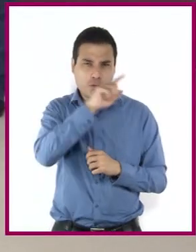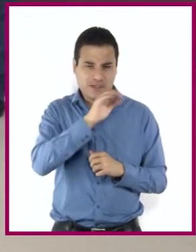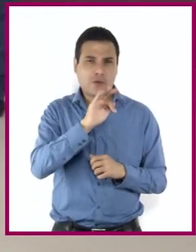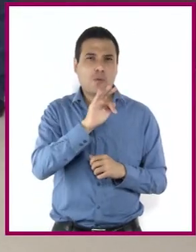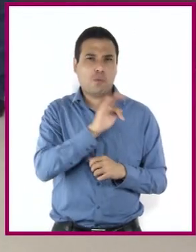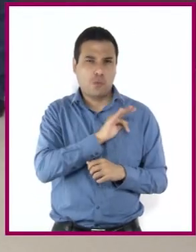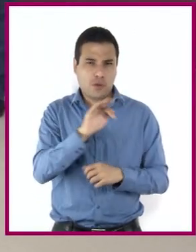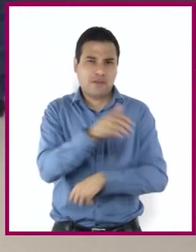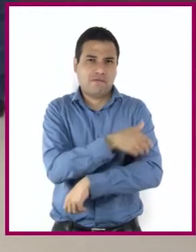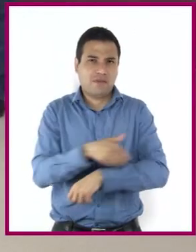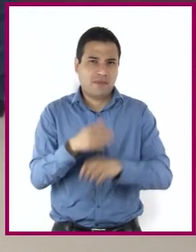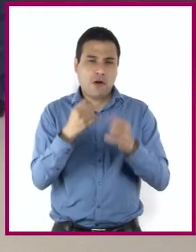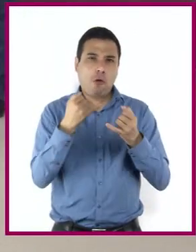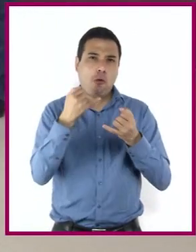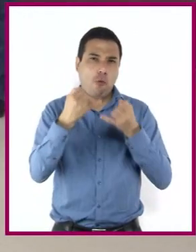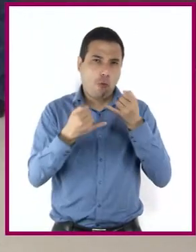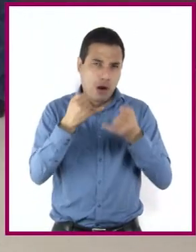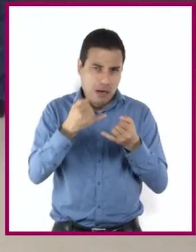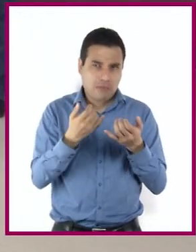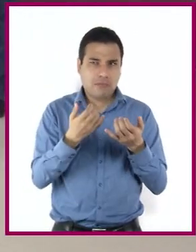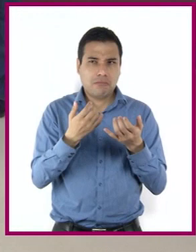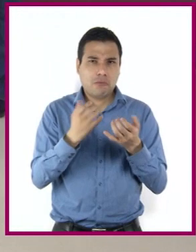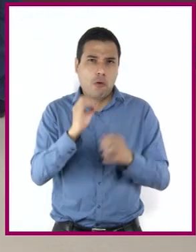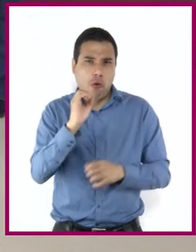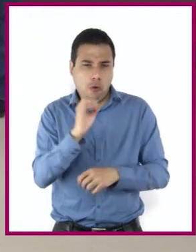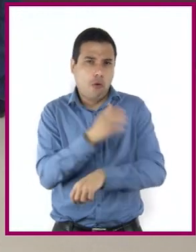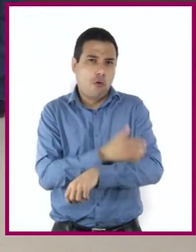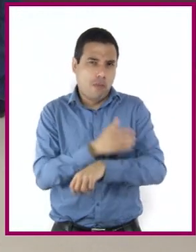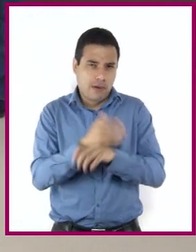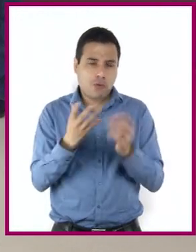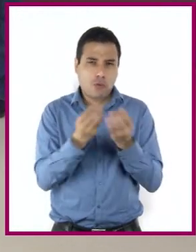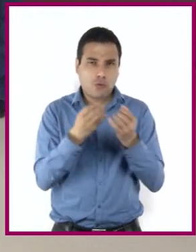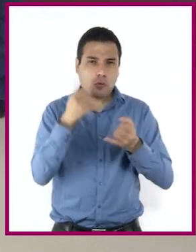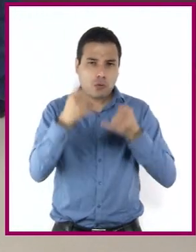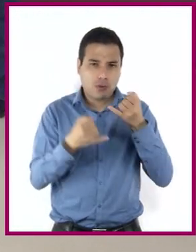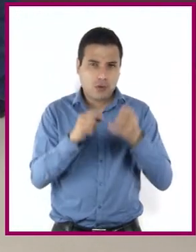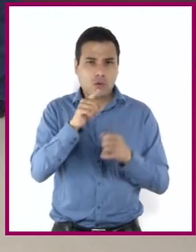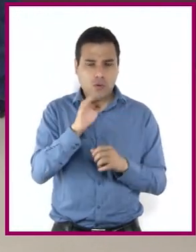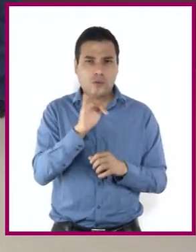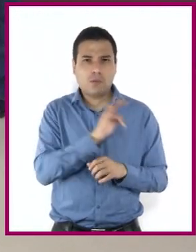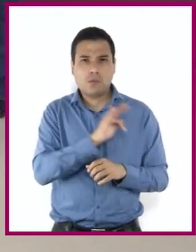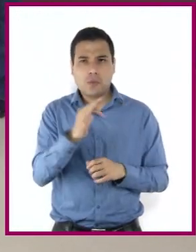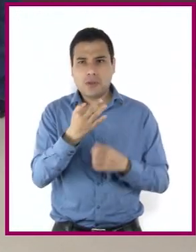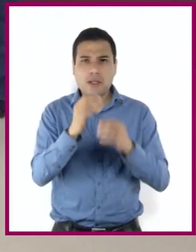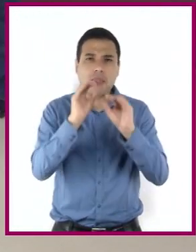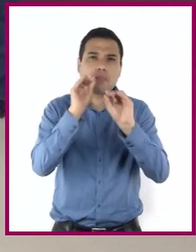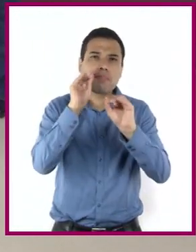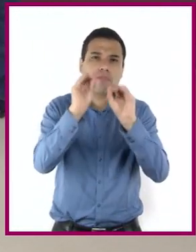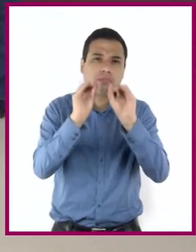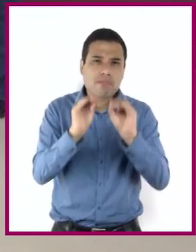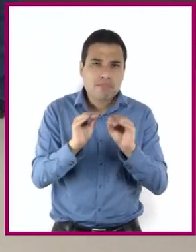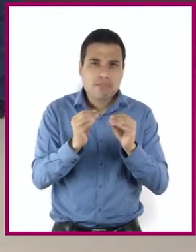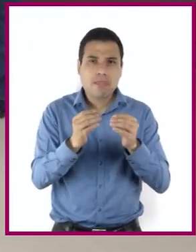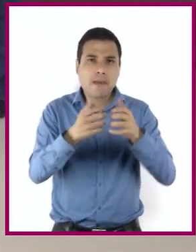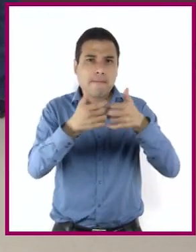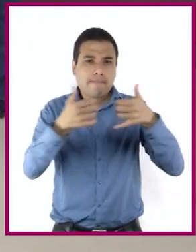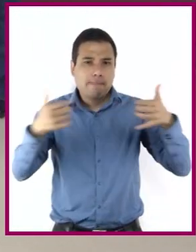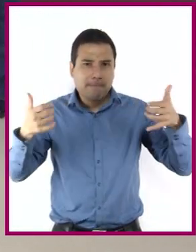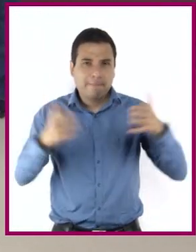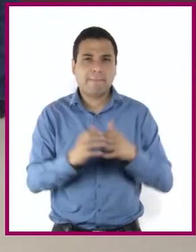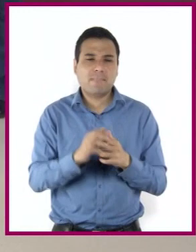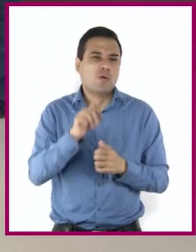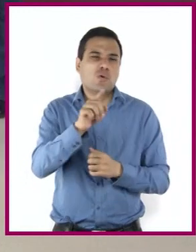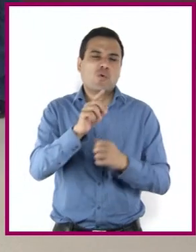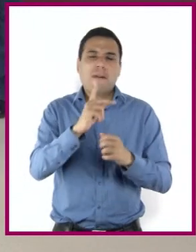jugar con su familia o sus compañeros. Hagan su propio tablero con cartulina de colores y seleccionen los